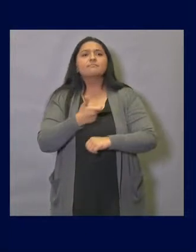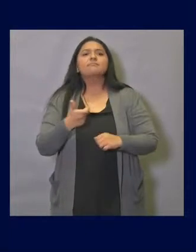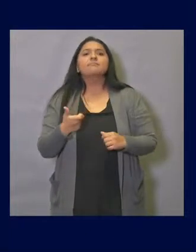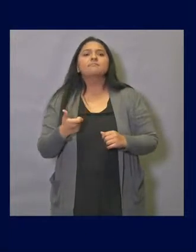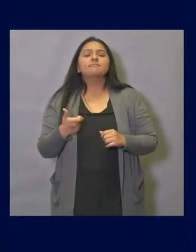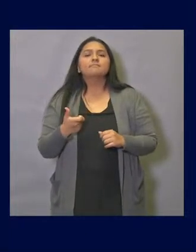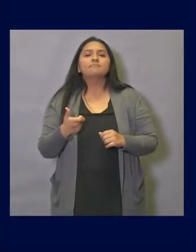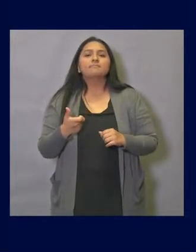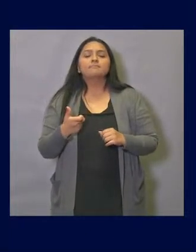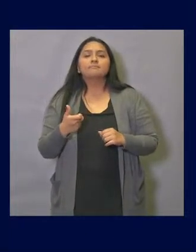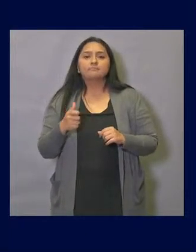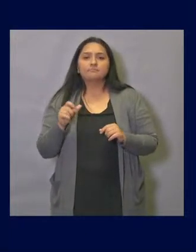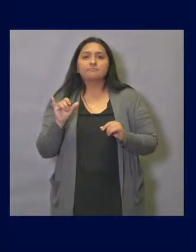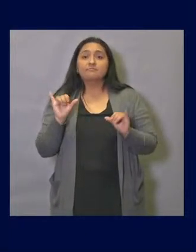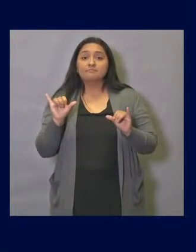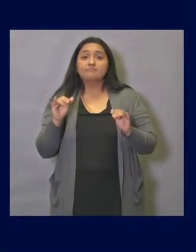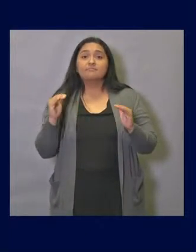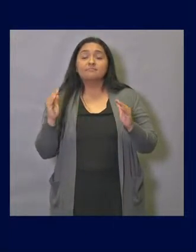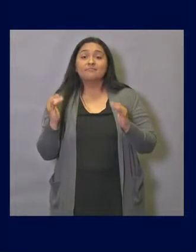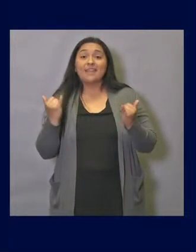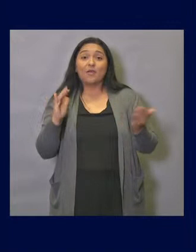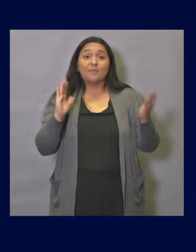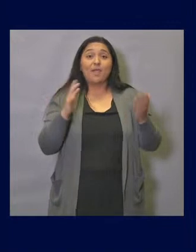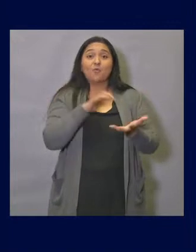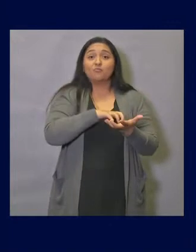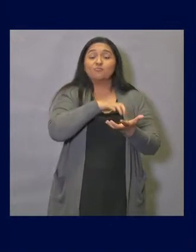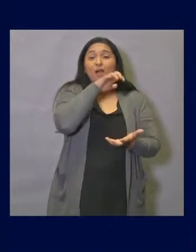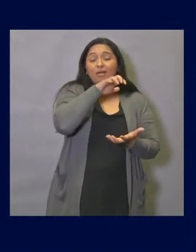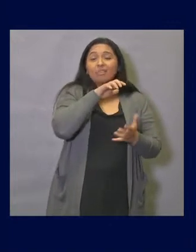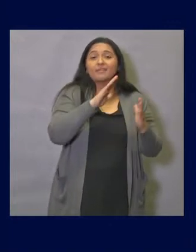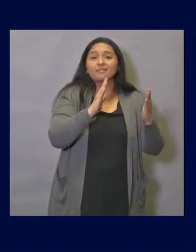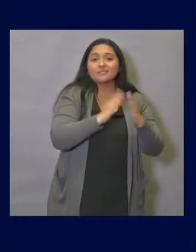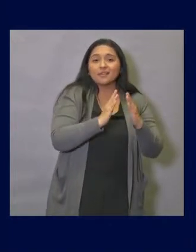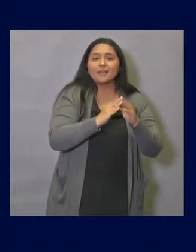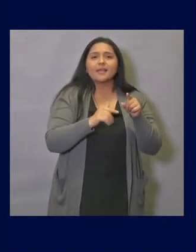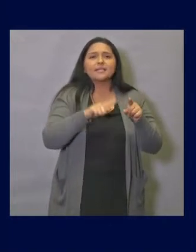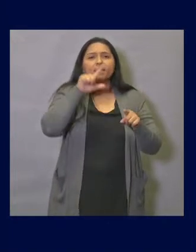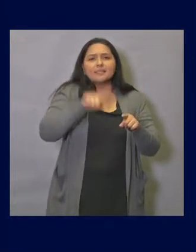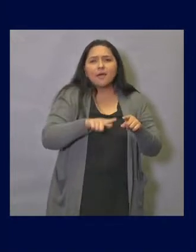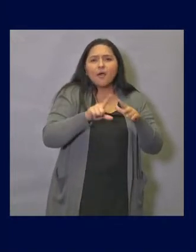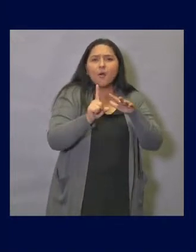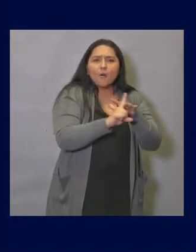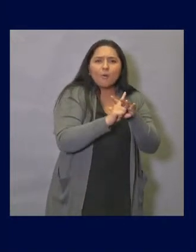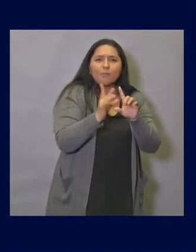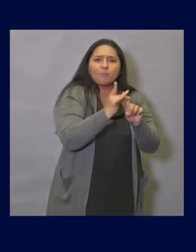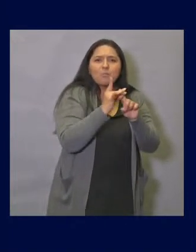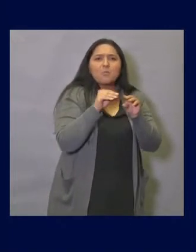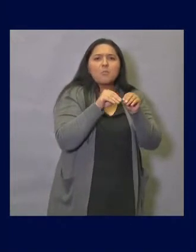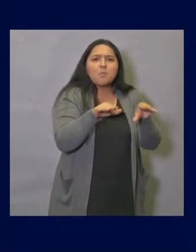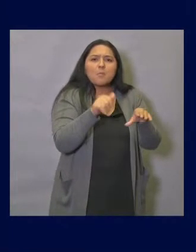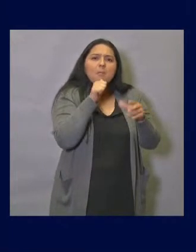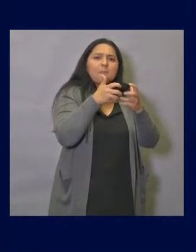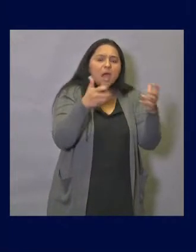es mucho más alto, un promedio de 21.7% y van entre el